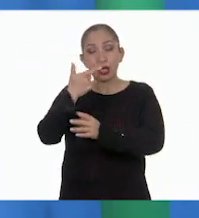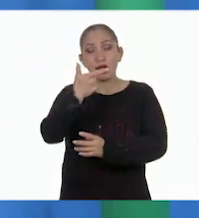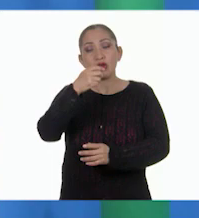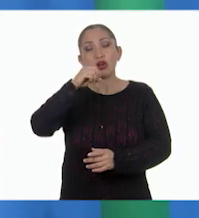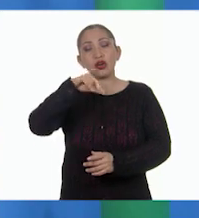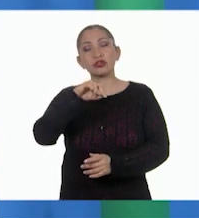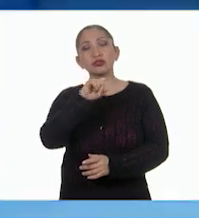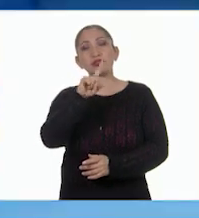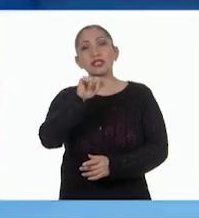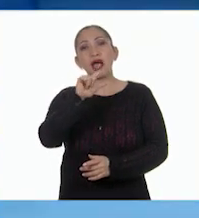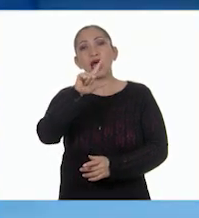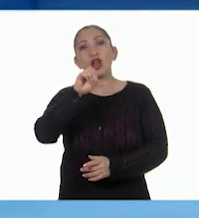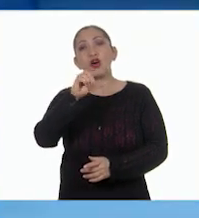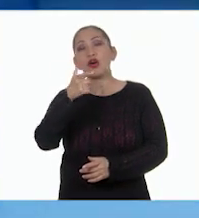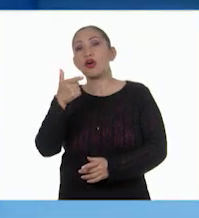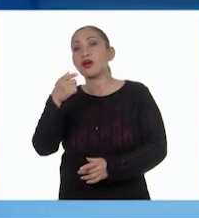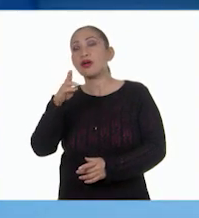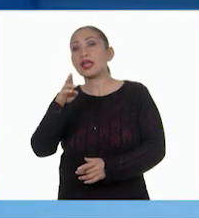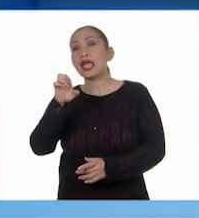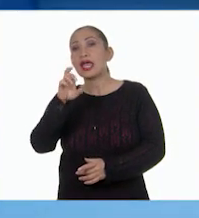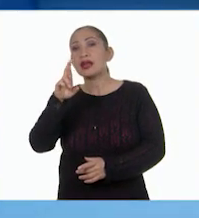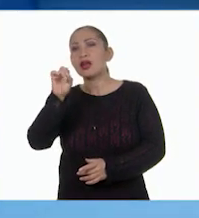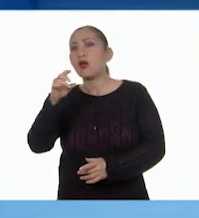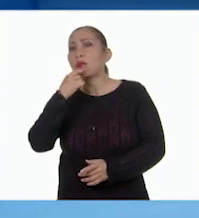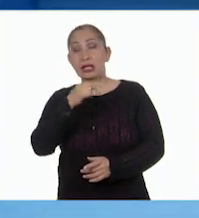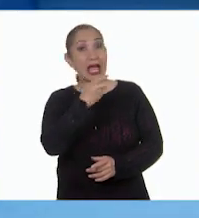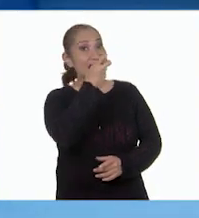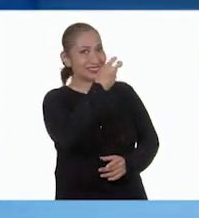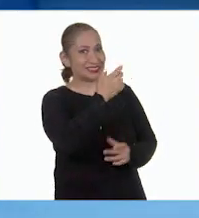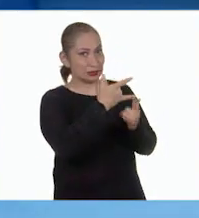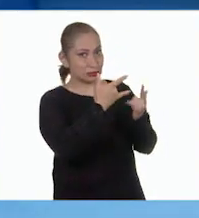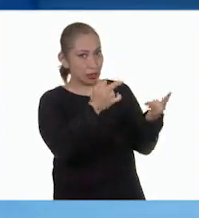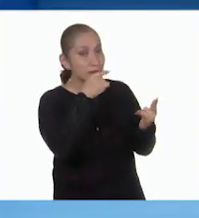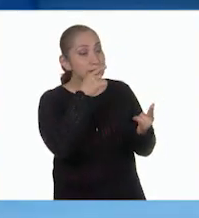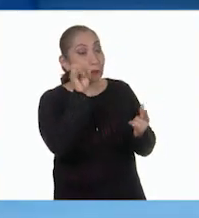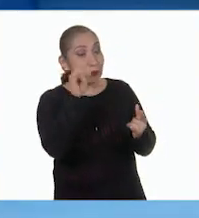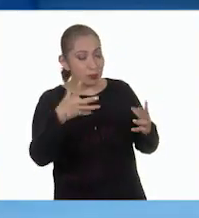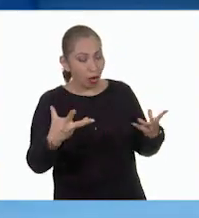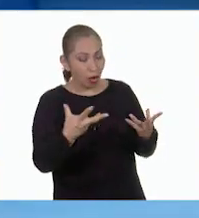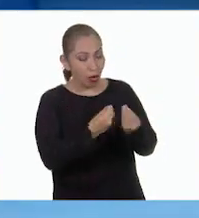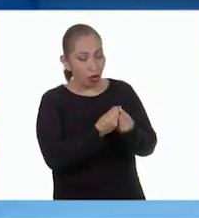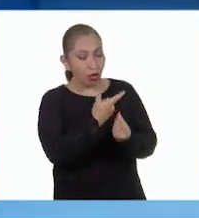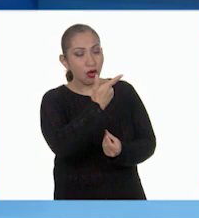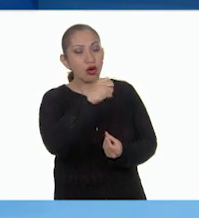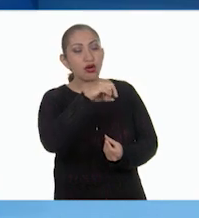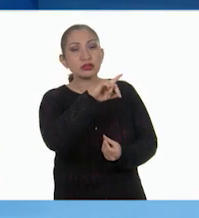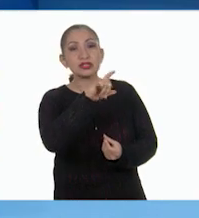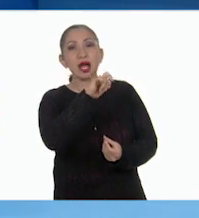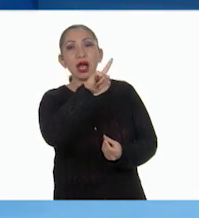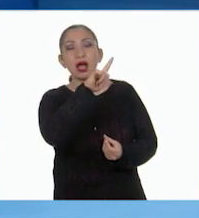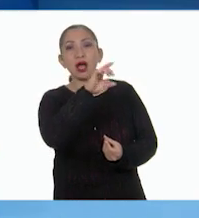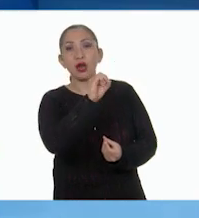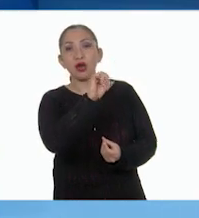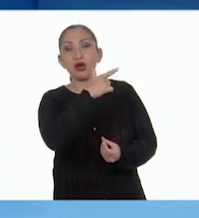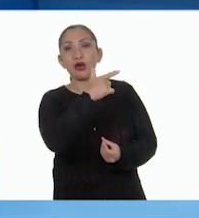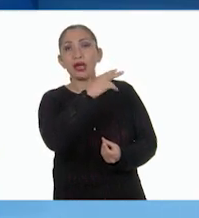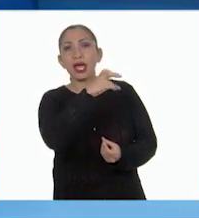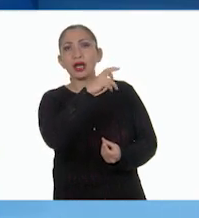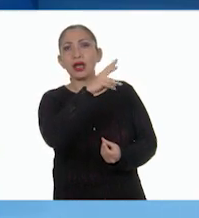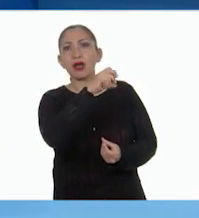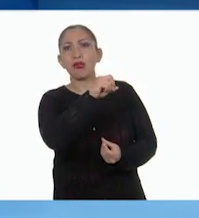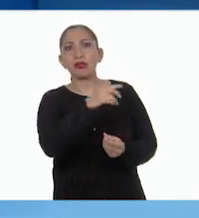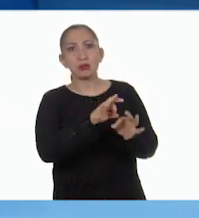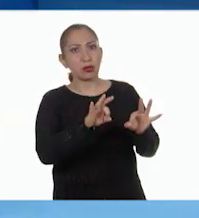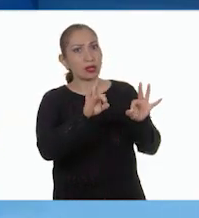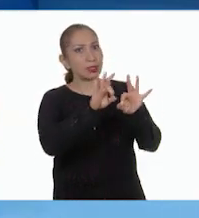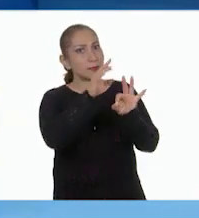Guerrero? Justo en eso nos quedamos. La expedición de la que formó parte Gonzalo Guerrero fue muy importante para la historia de nuestro